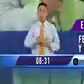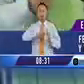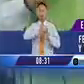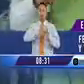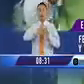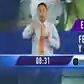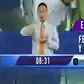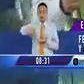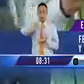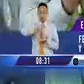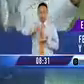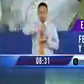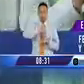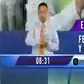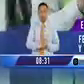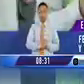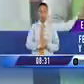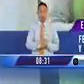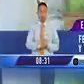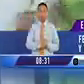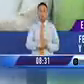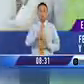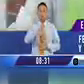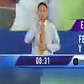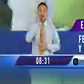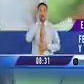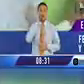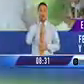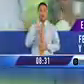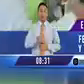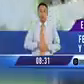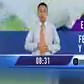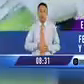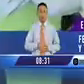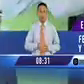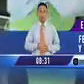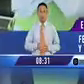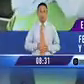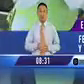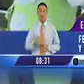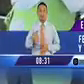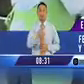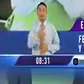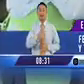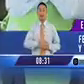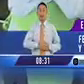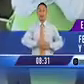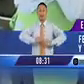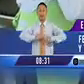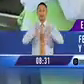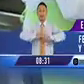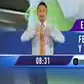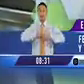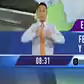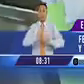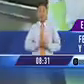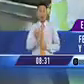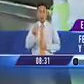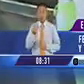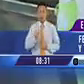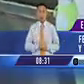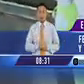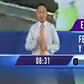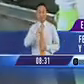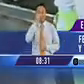seco. Y vamos acá también, vea, qué rico aquí la vecina, vecina linda. Esa es la gallina huevera, con todo y huevo. Con todo huevos.